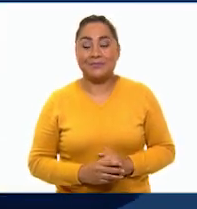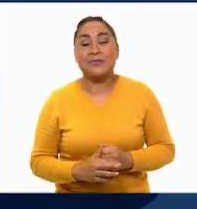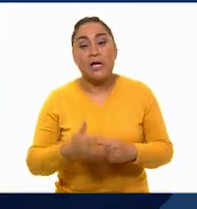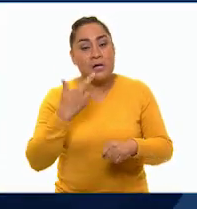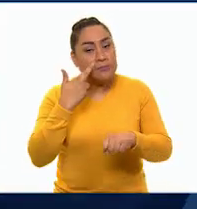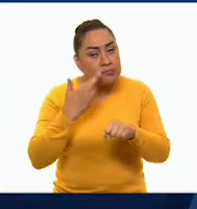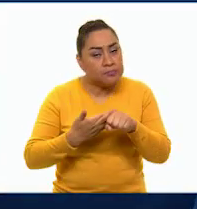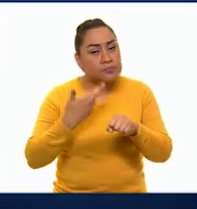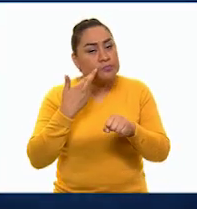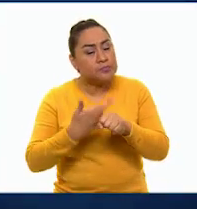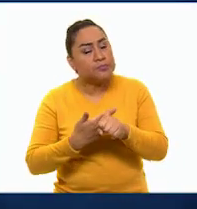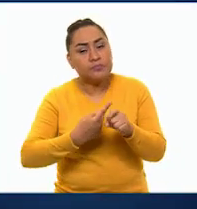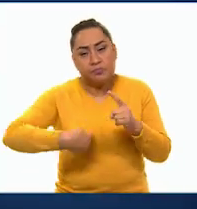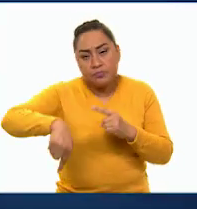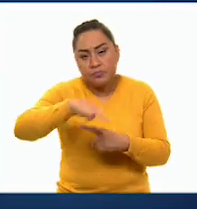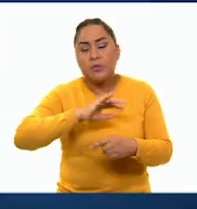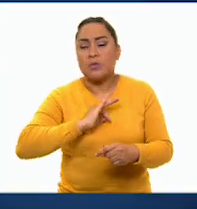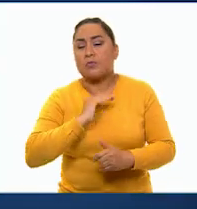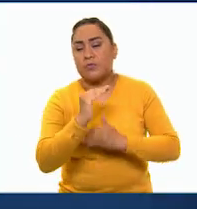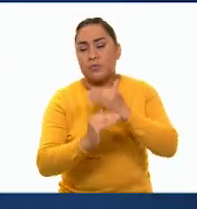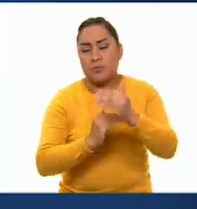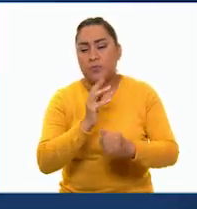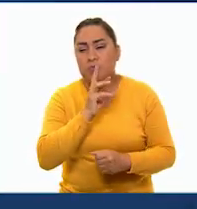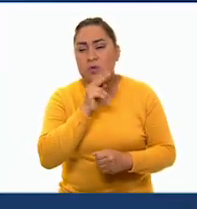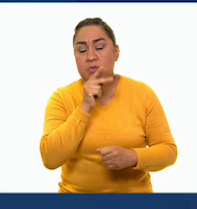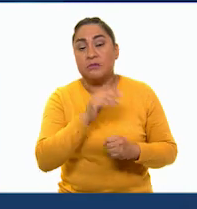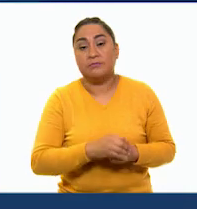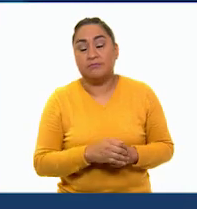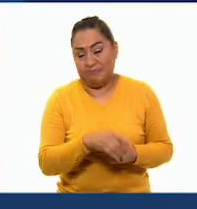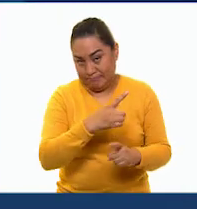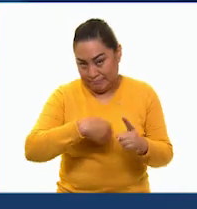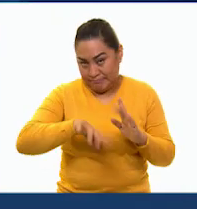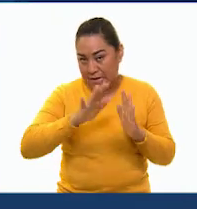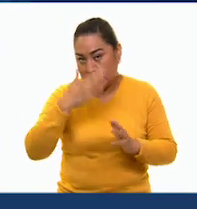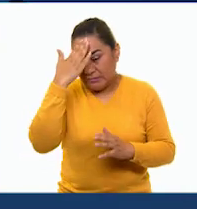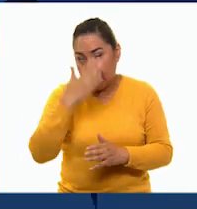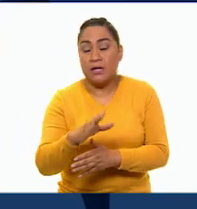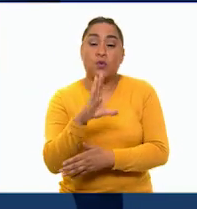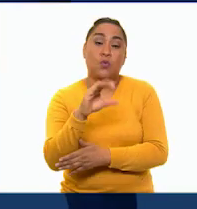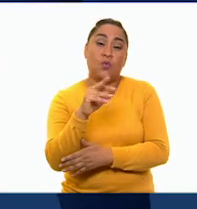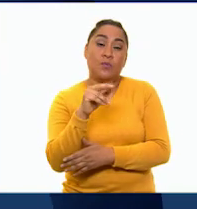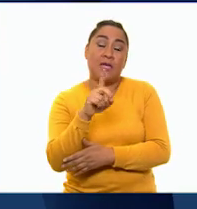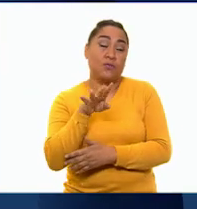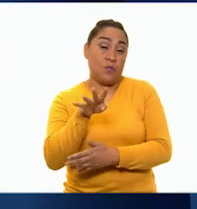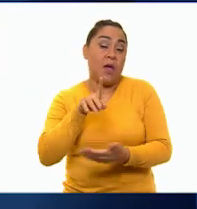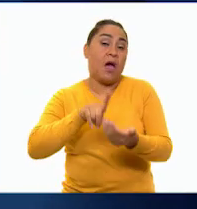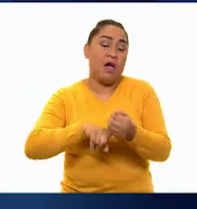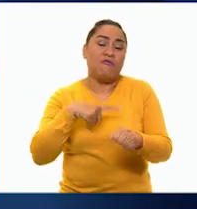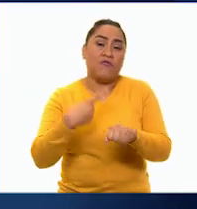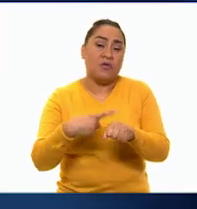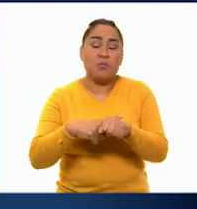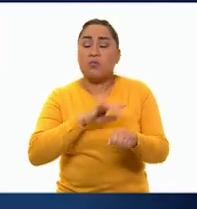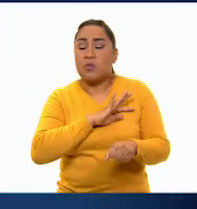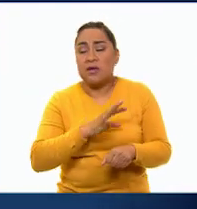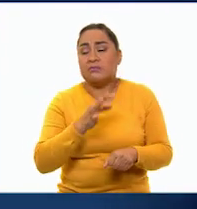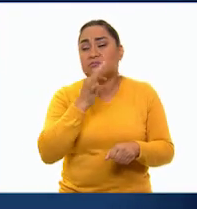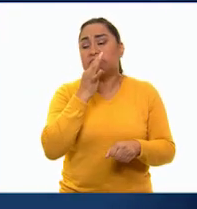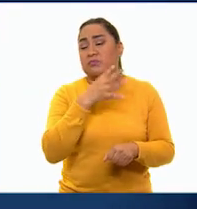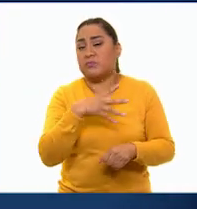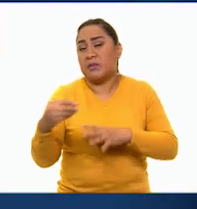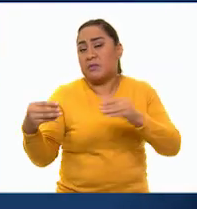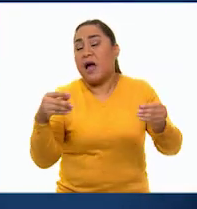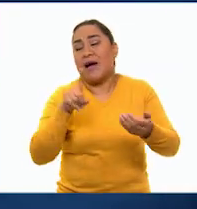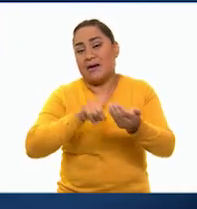Buenas prácticas para seguir adelante. Como todos sabemos, la COVID-19 es una enfermedad que se contagia muy fácilmente entre